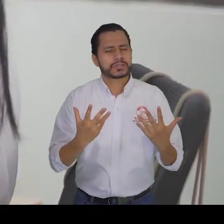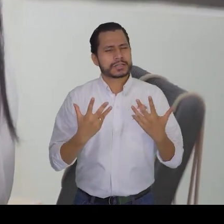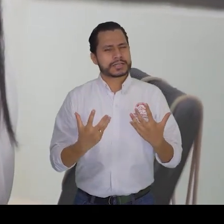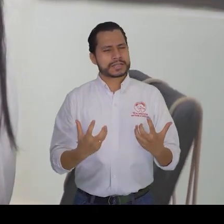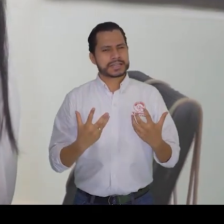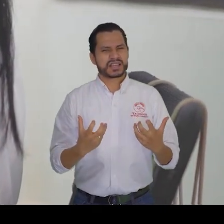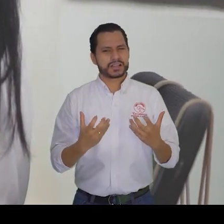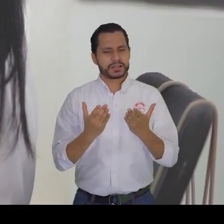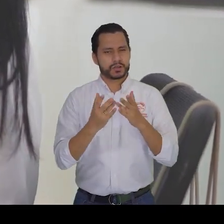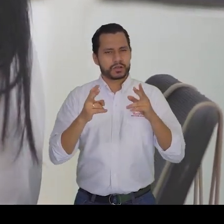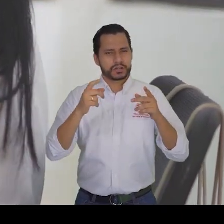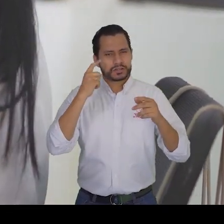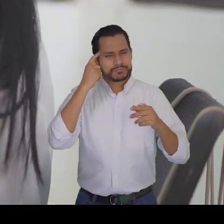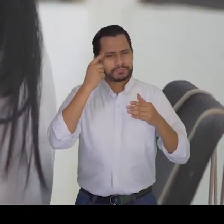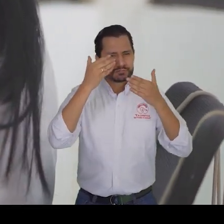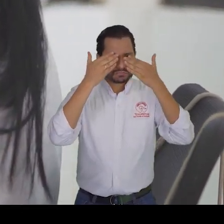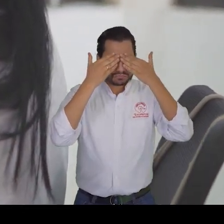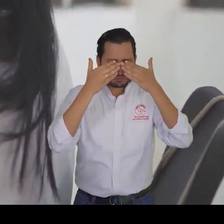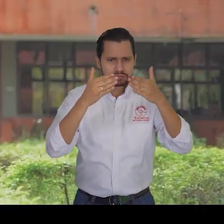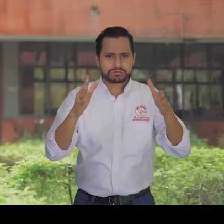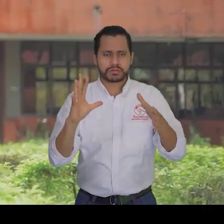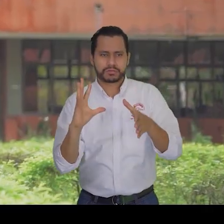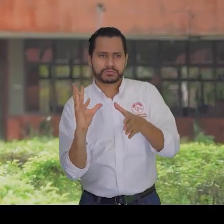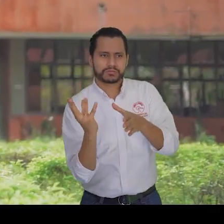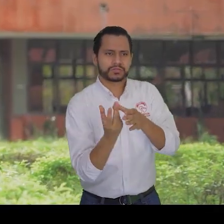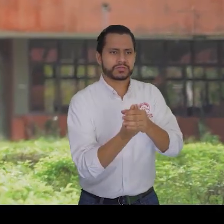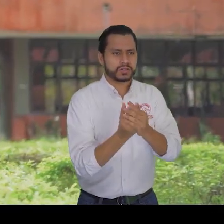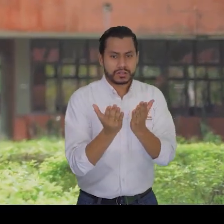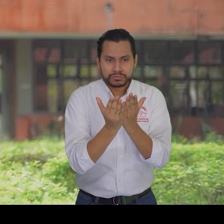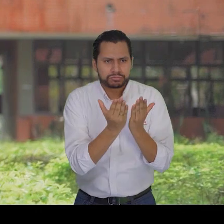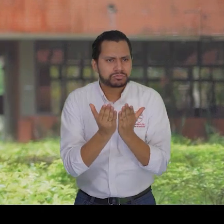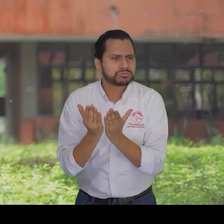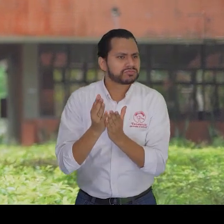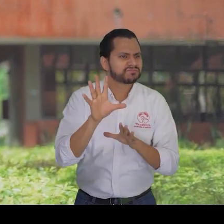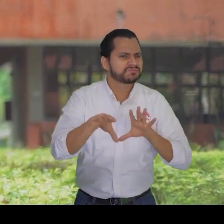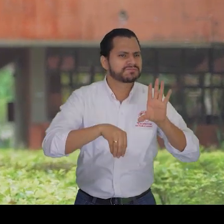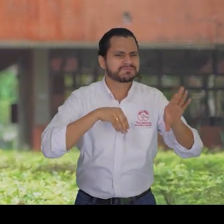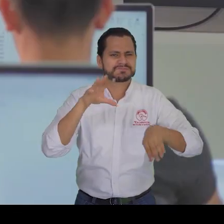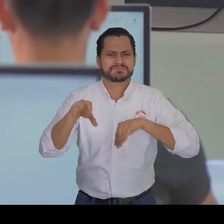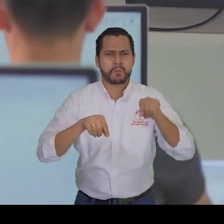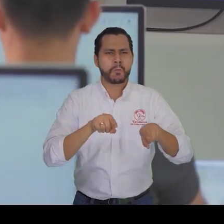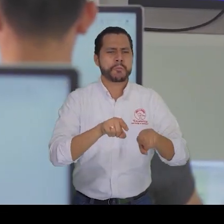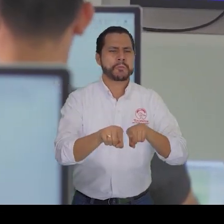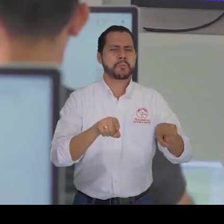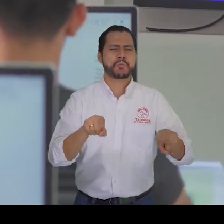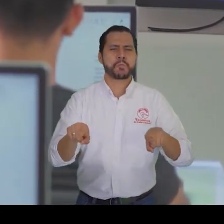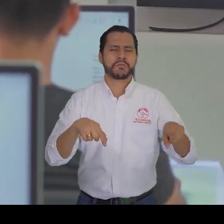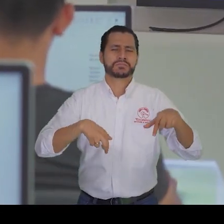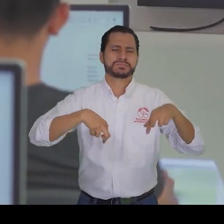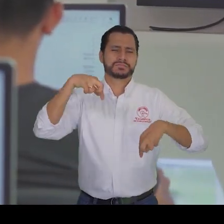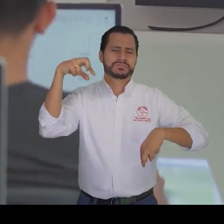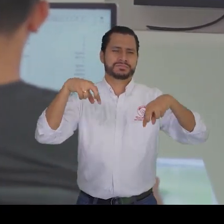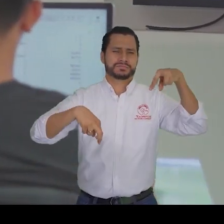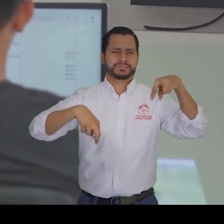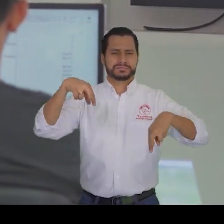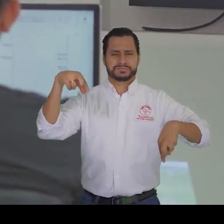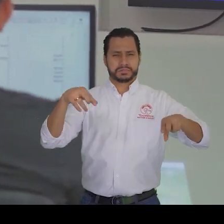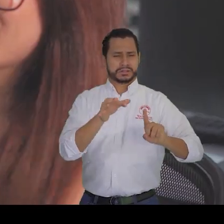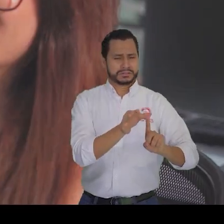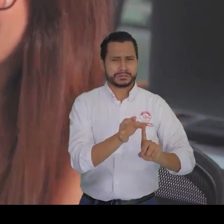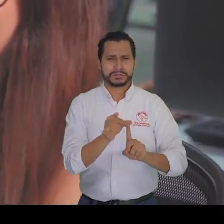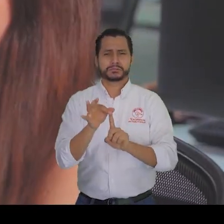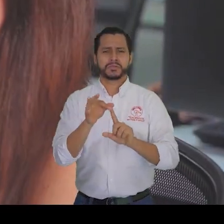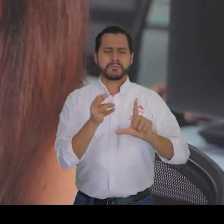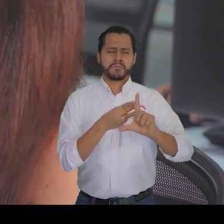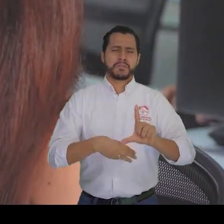de la educación e inclusión de la población al sistema educativo, con una oferta académica de pregrado y posgrado que